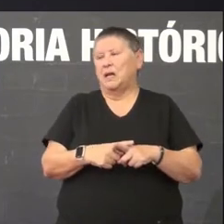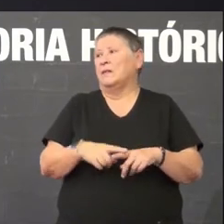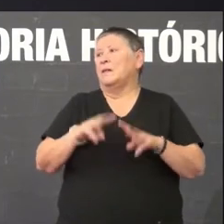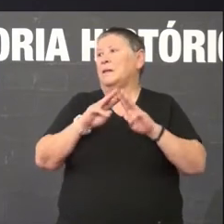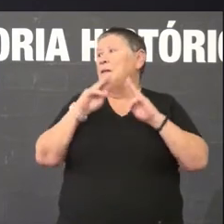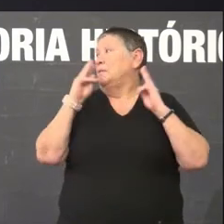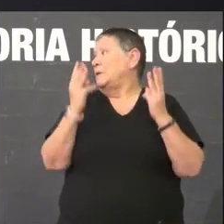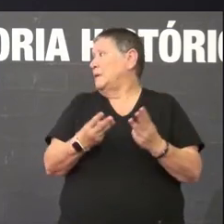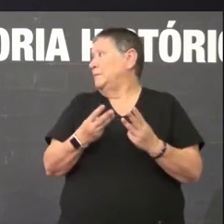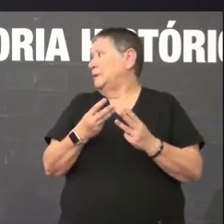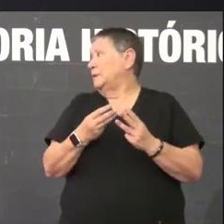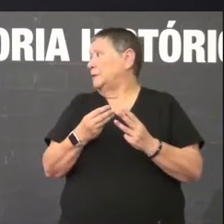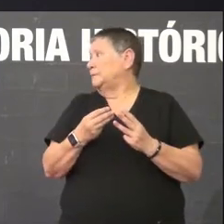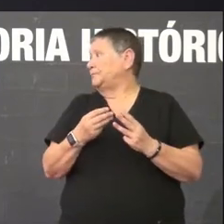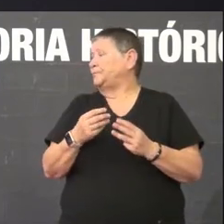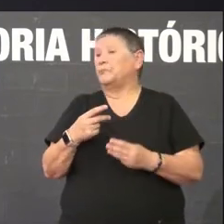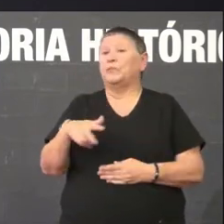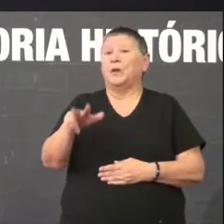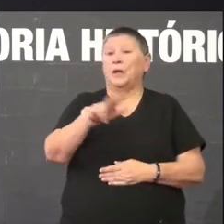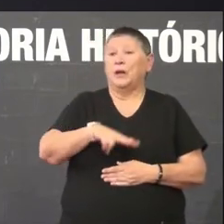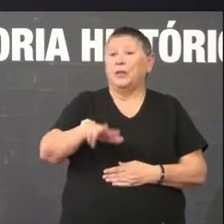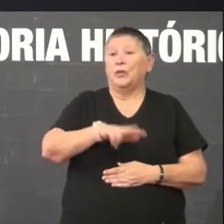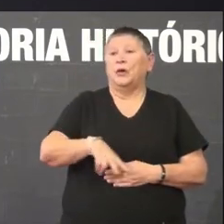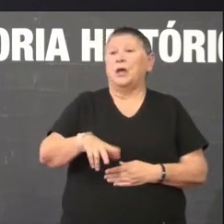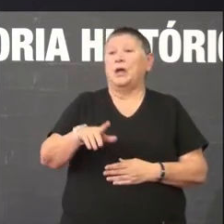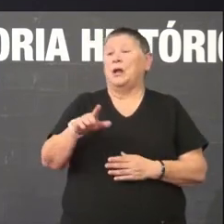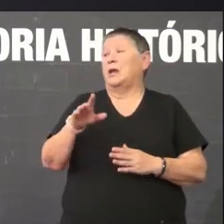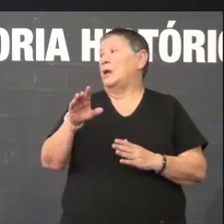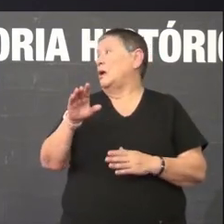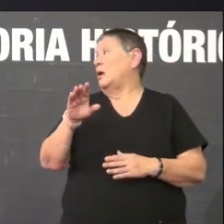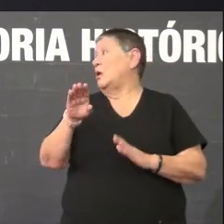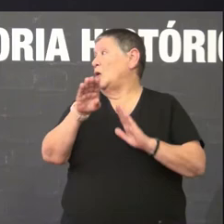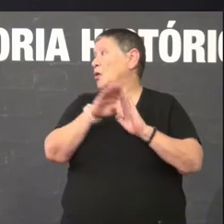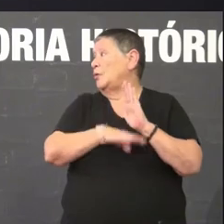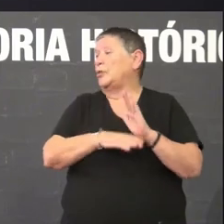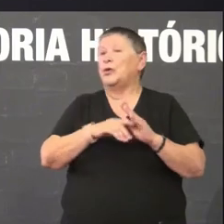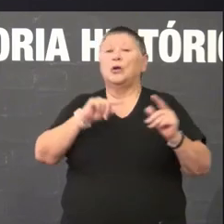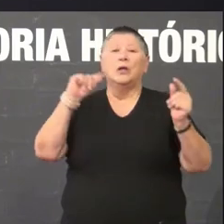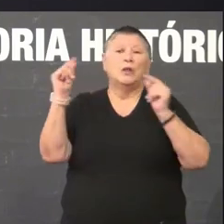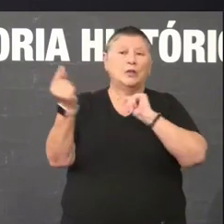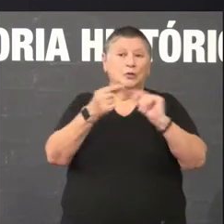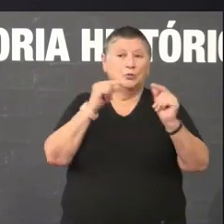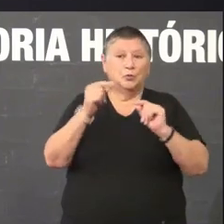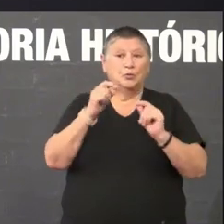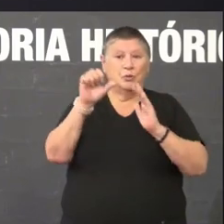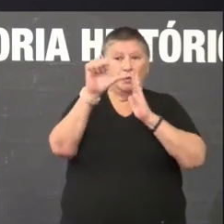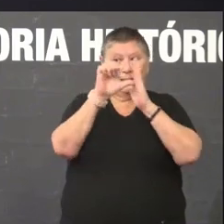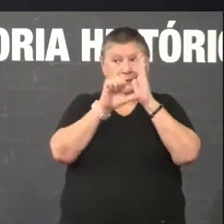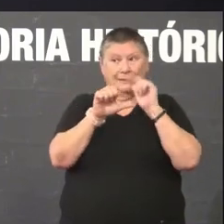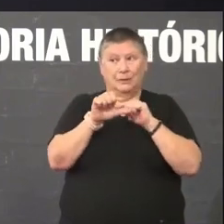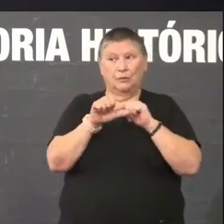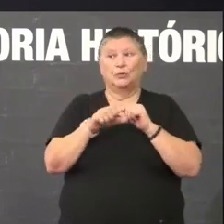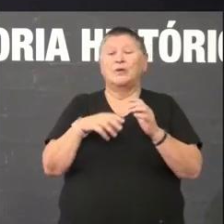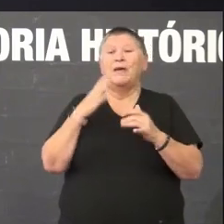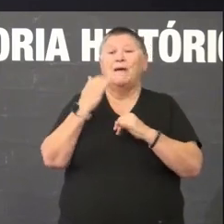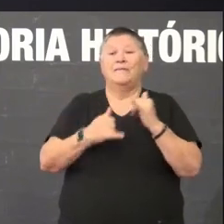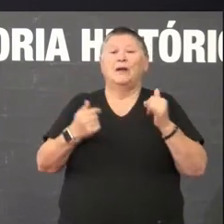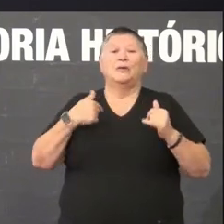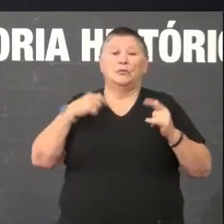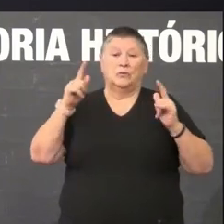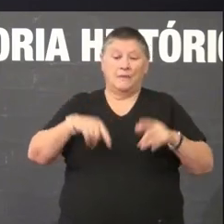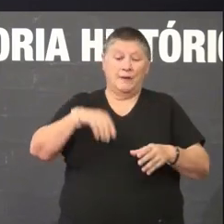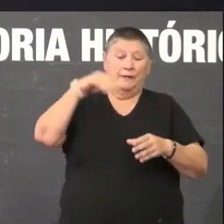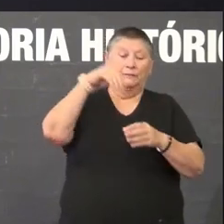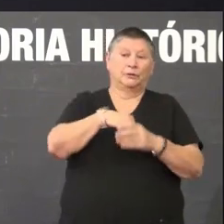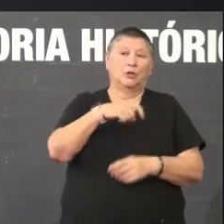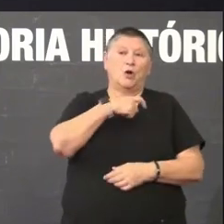de cada nacionalidad o región la discusión de los estatutos. Y fui finalmente a la Comisión Constitucional, uno